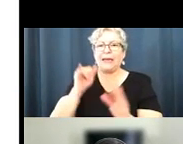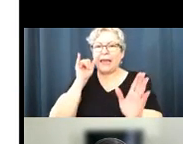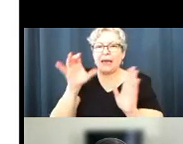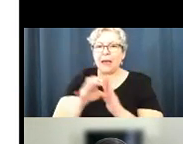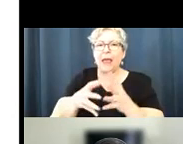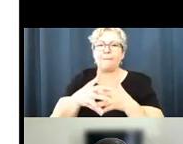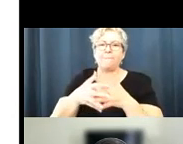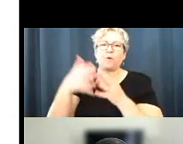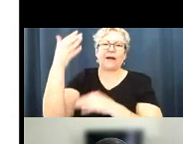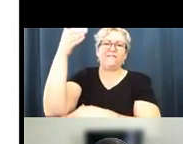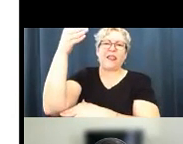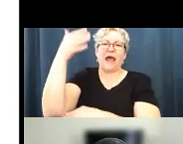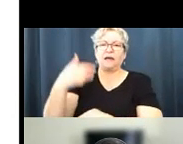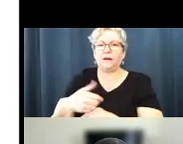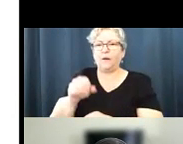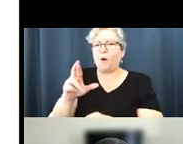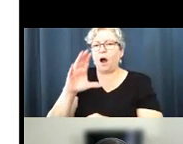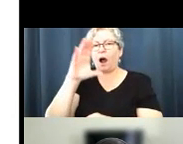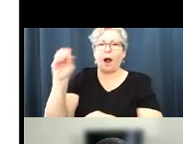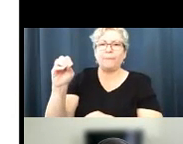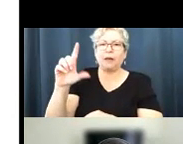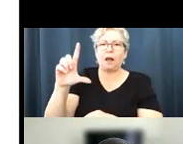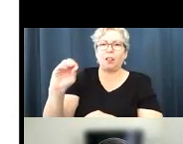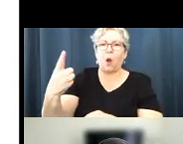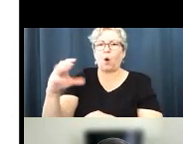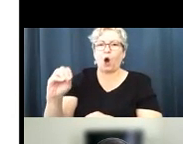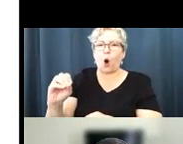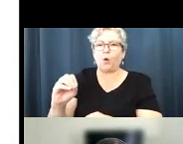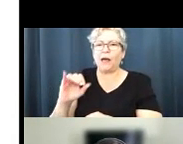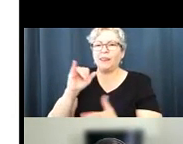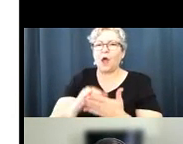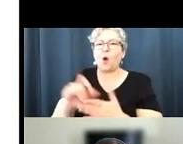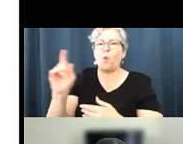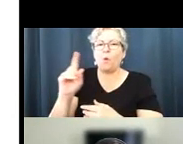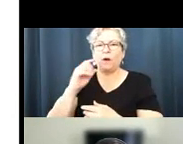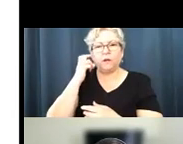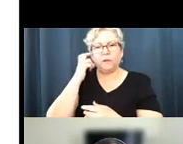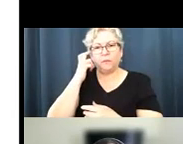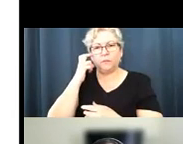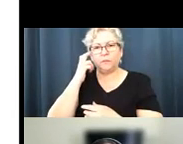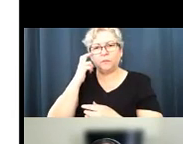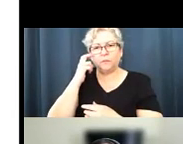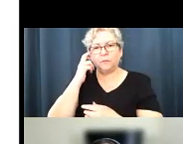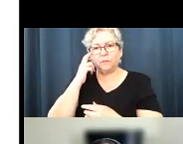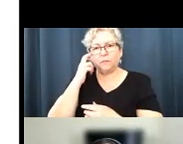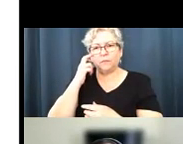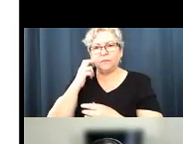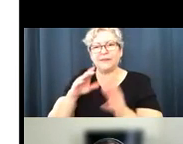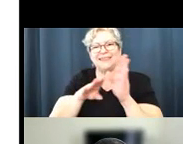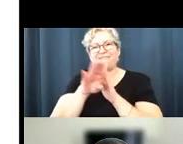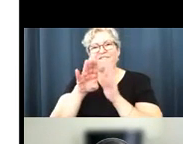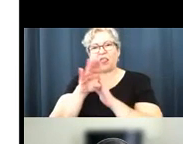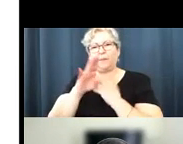la imagen de la bandera americana o el logo de la compañía. O sea, y ahí es donde